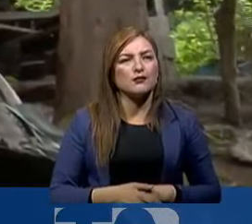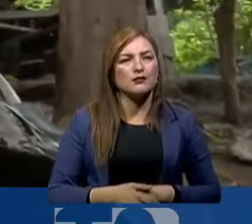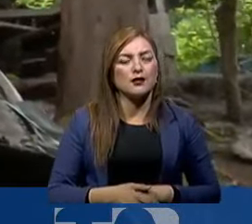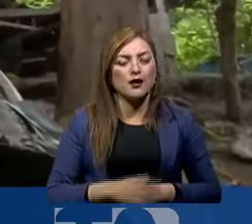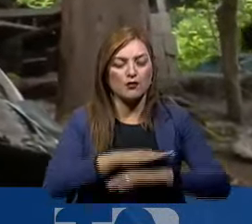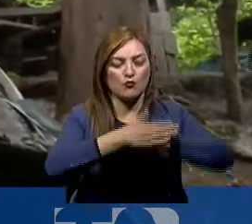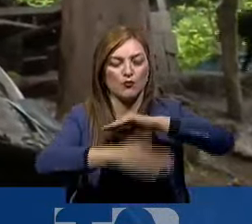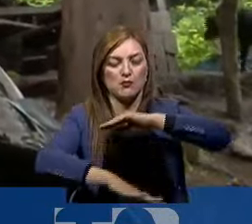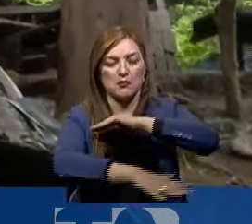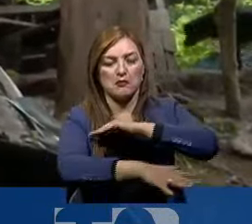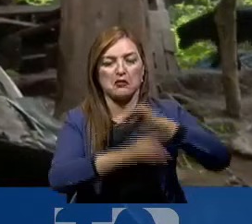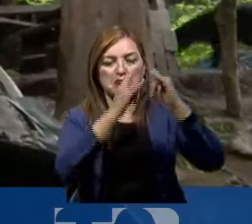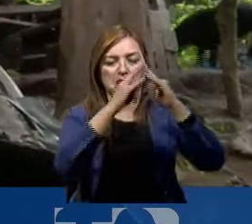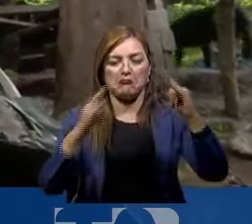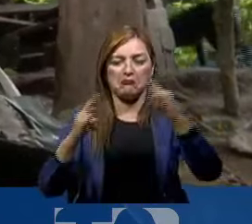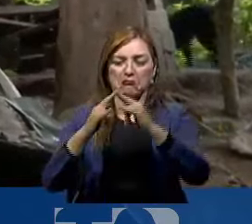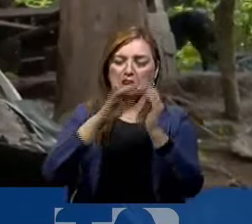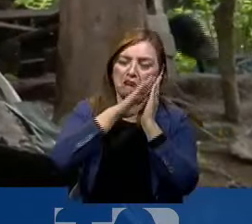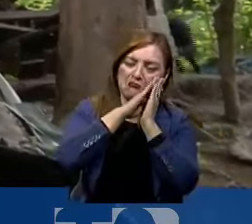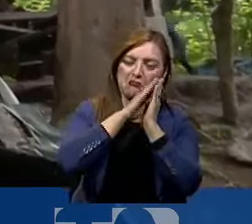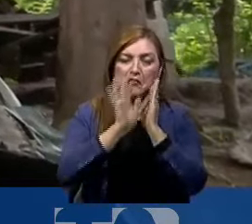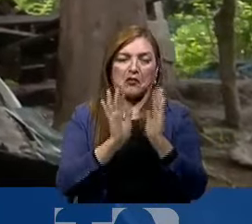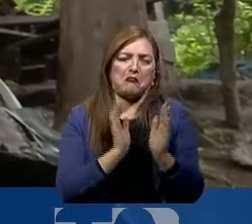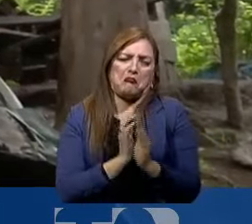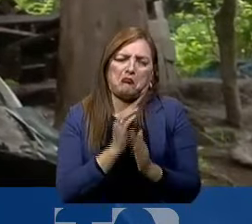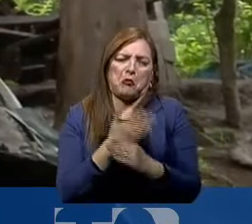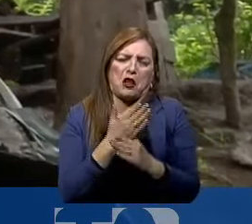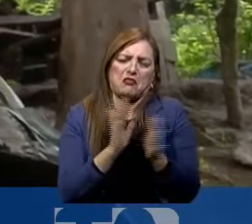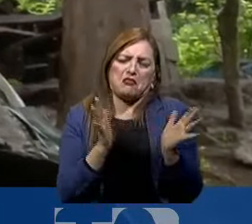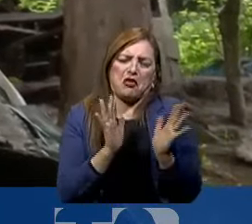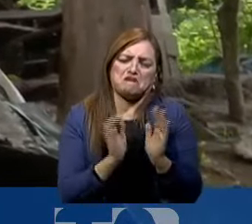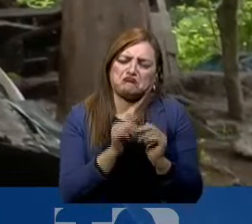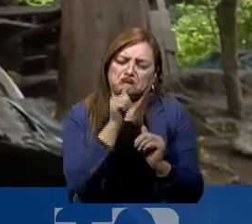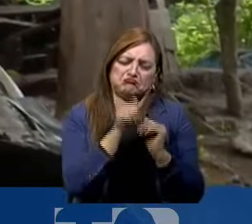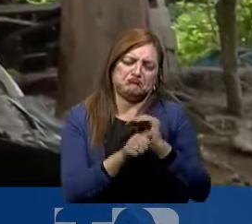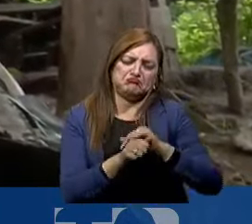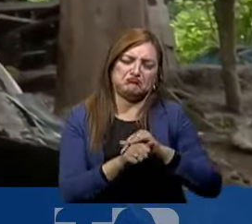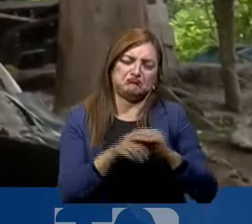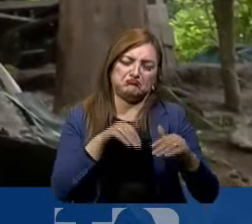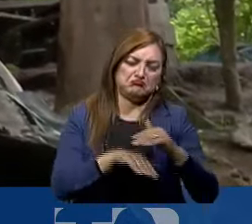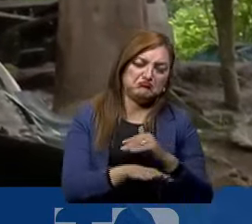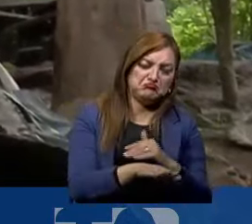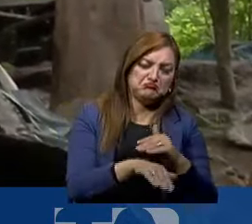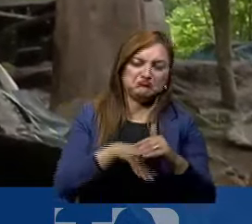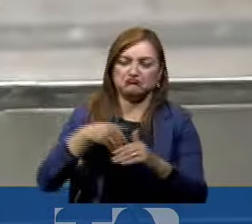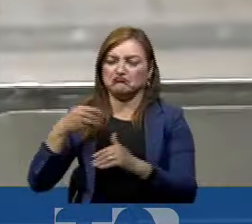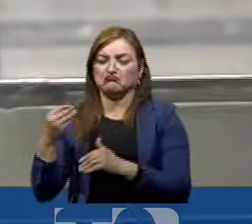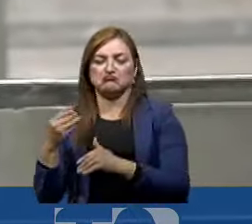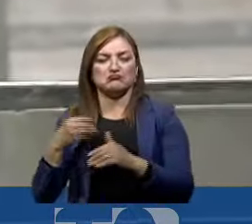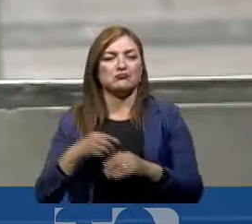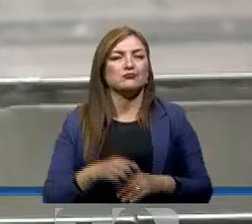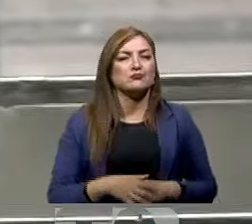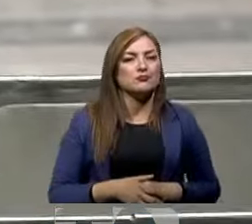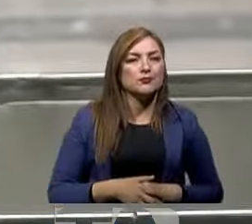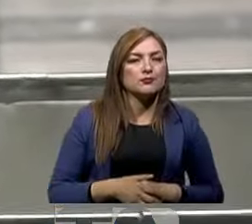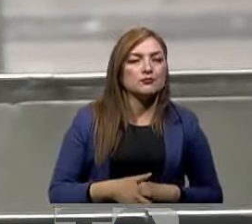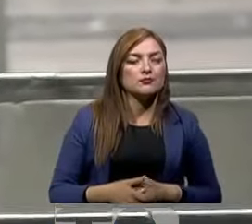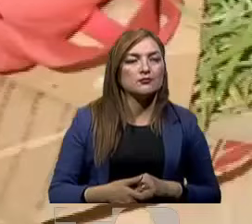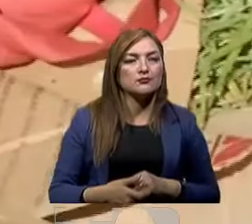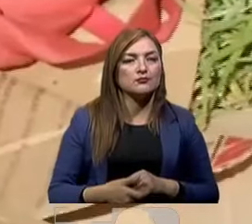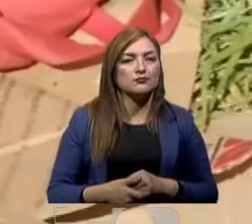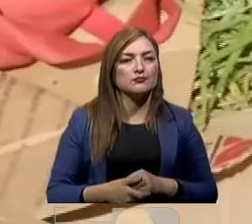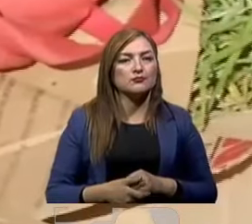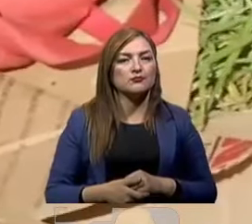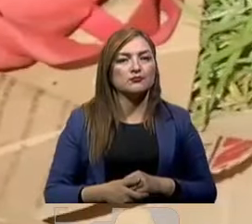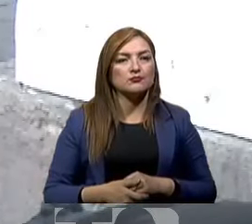molesta, nadie les controla, es un espacio abierto donde ellos pueden ingresar a la hora y salir a la hora que ellos dispongan. Sin embargo, este círculo